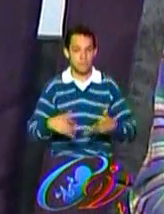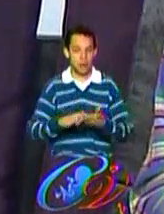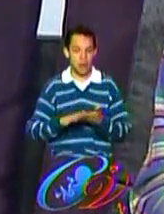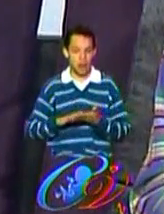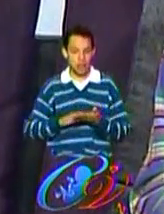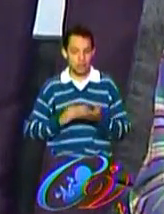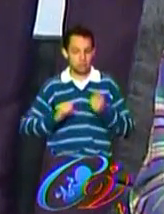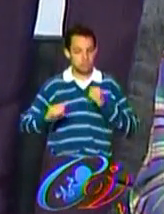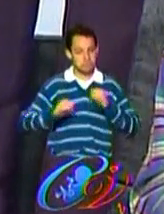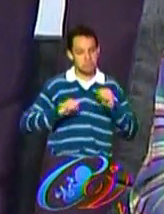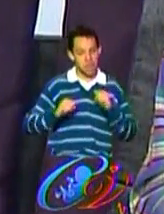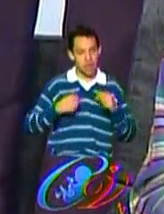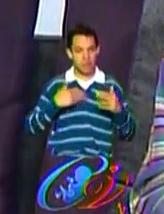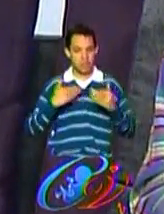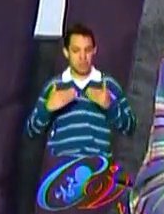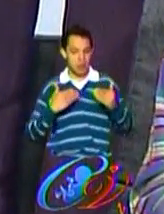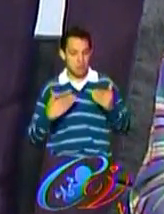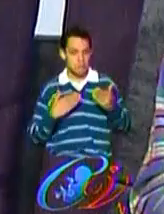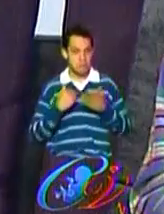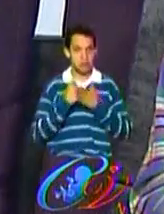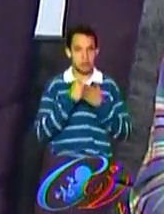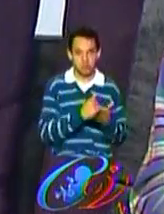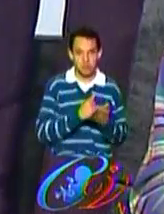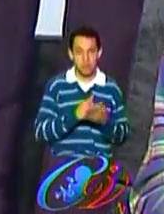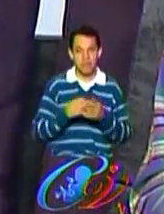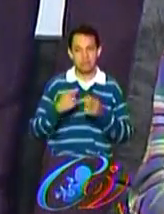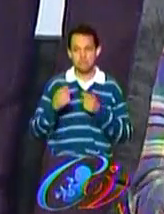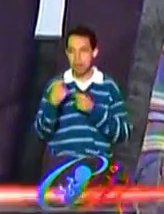didáctico, más humano, más práctico, más